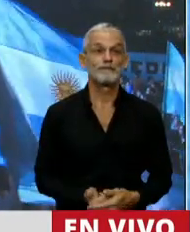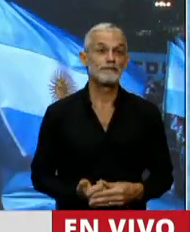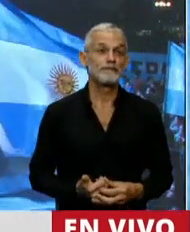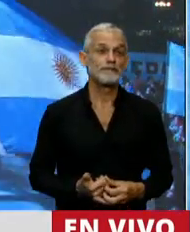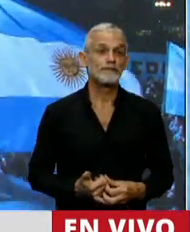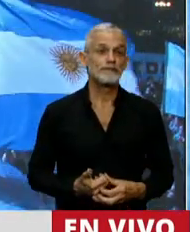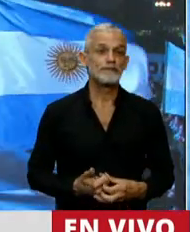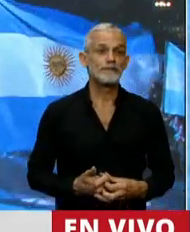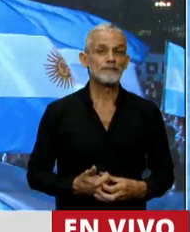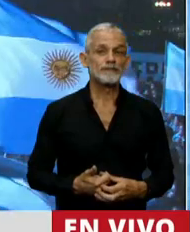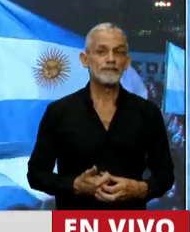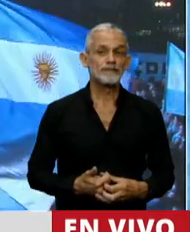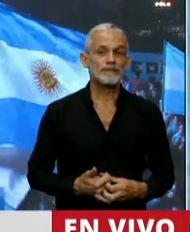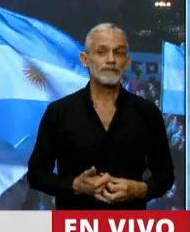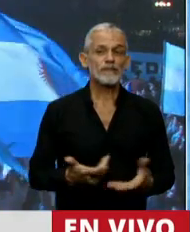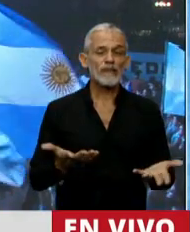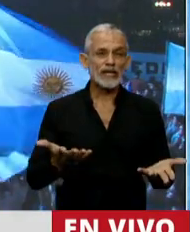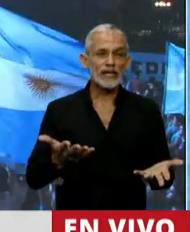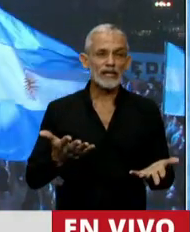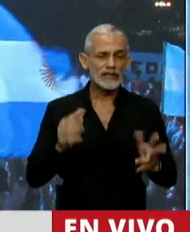esto quiero